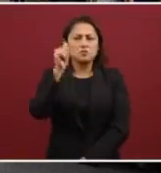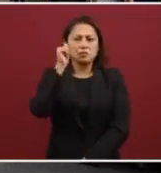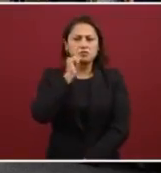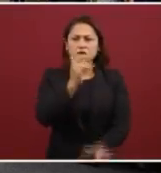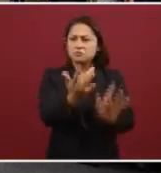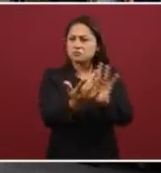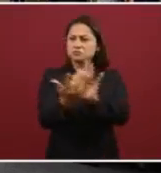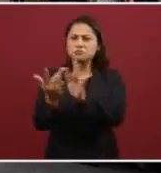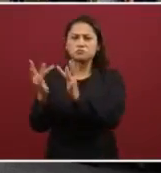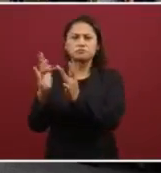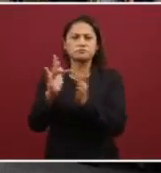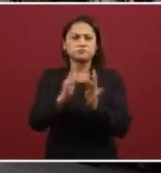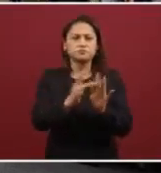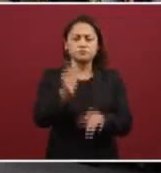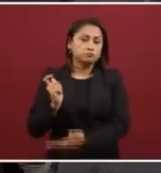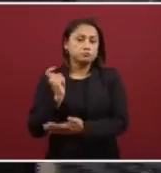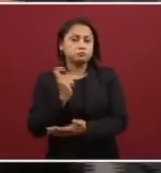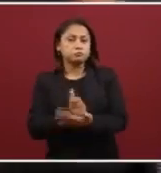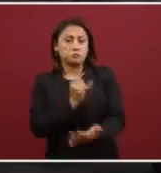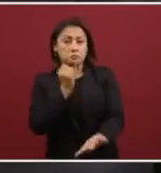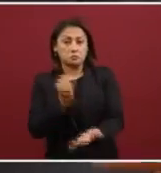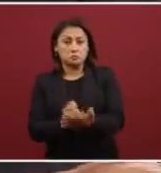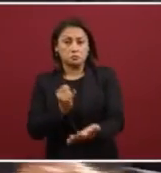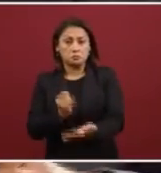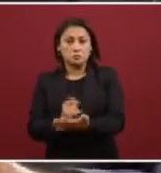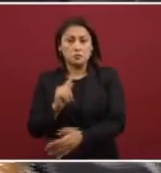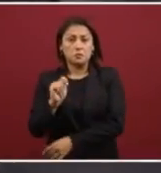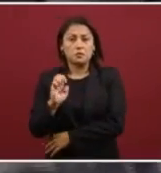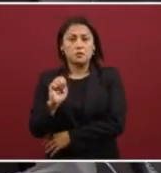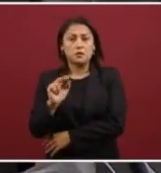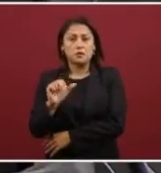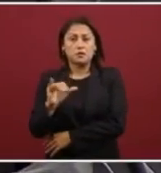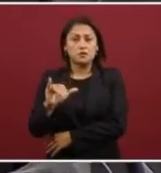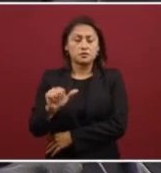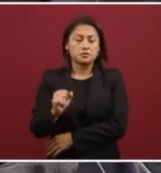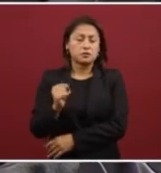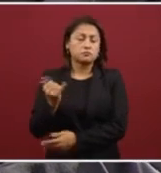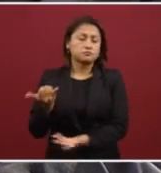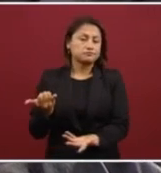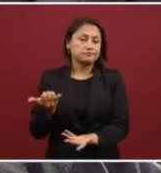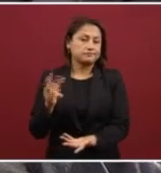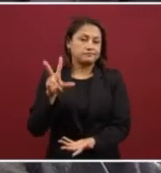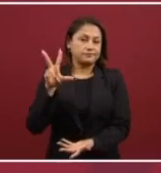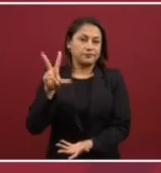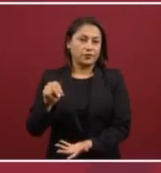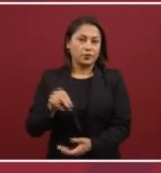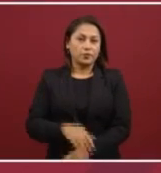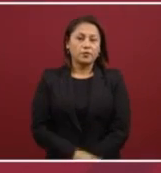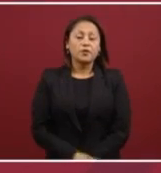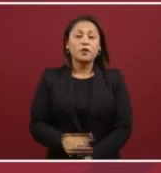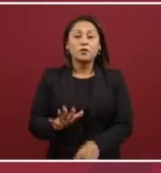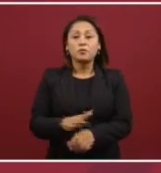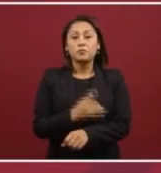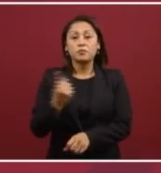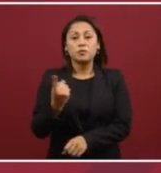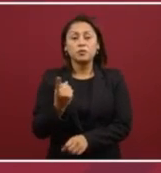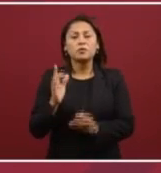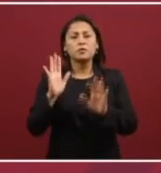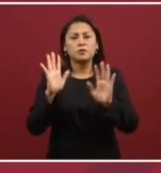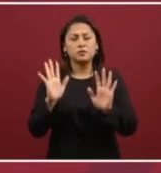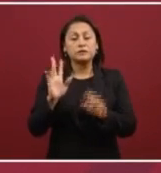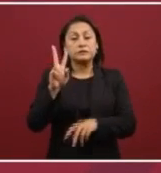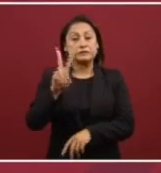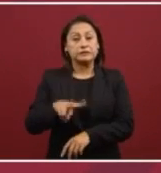apuestan a que al gobierno le vaya mal es increíble como inventan